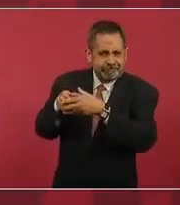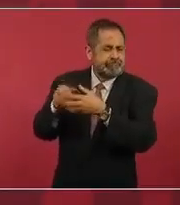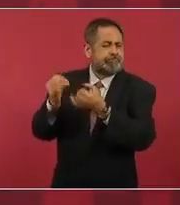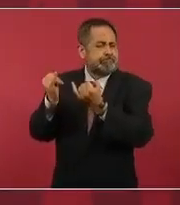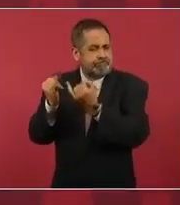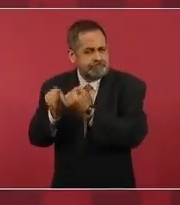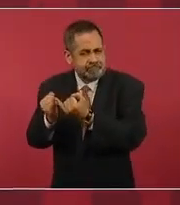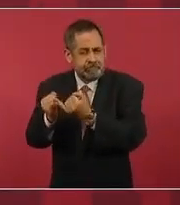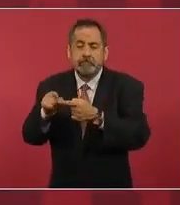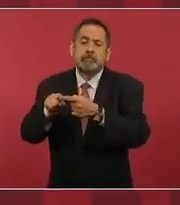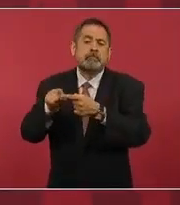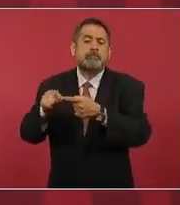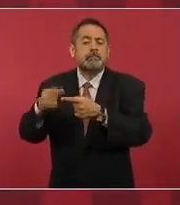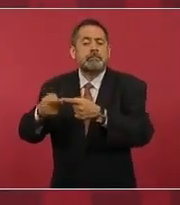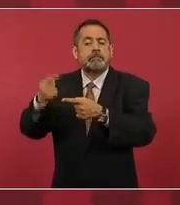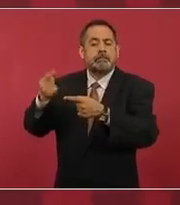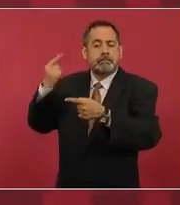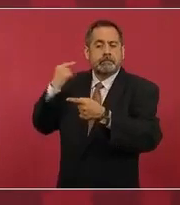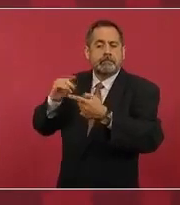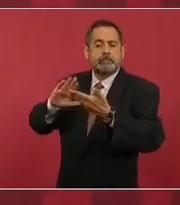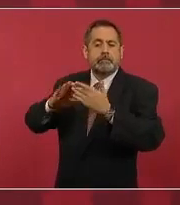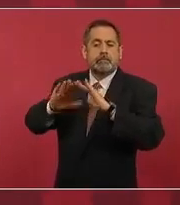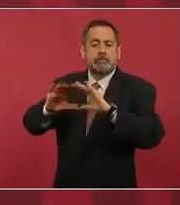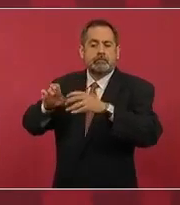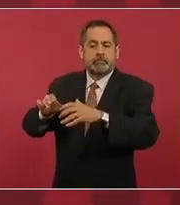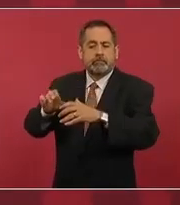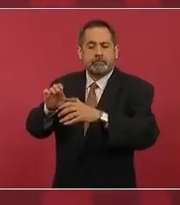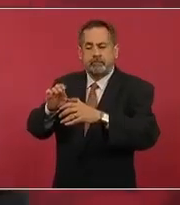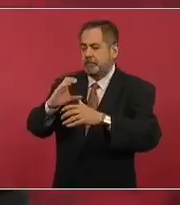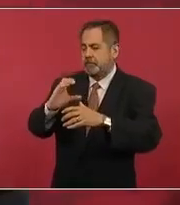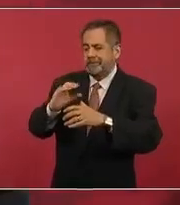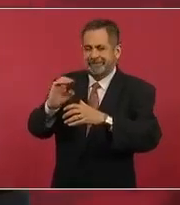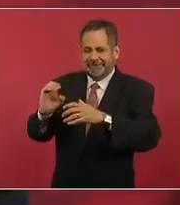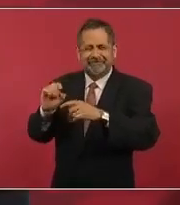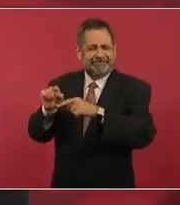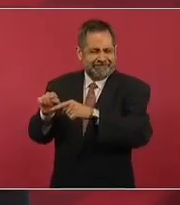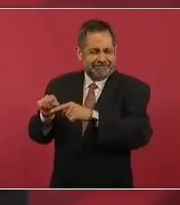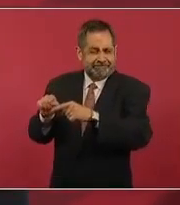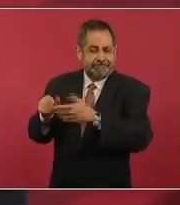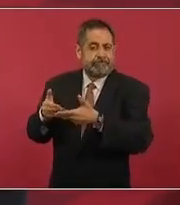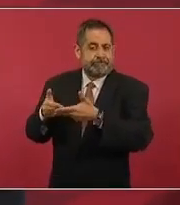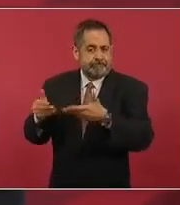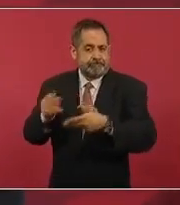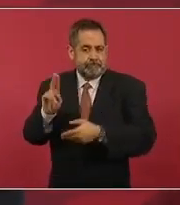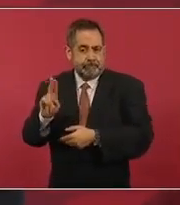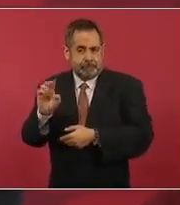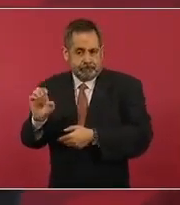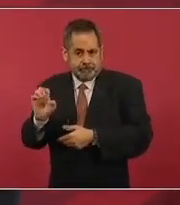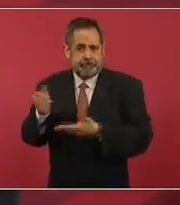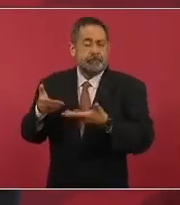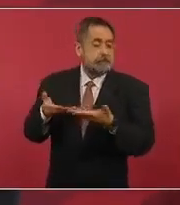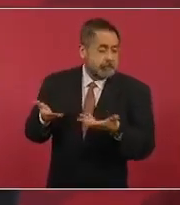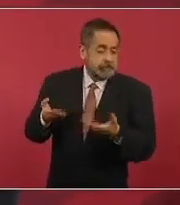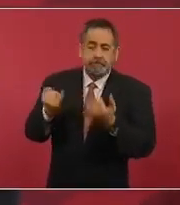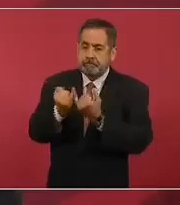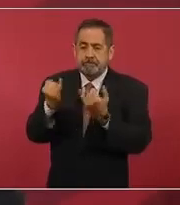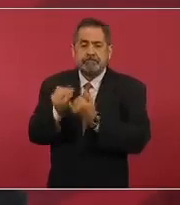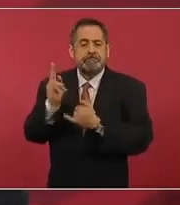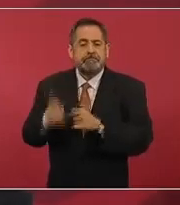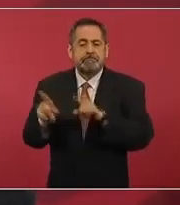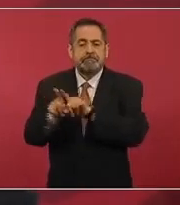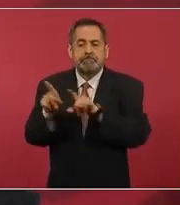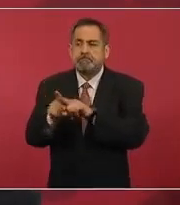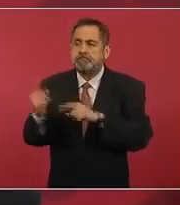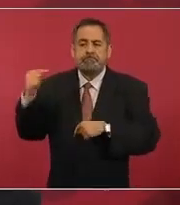que antes fue Comunidad Europea, así debe de integrarse todo el